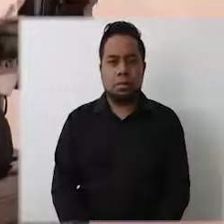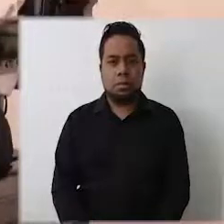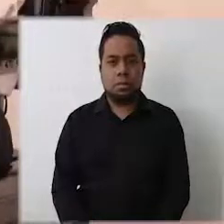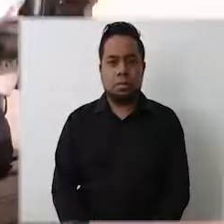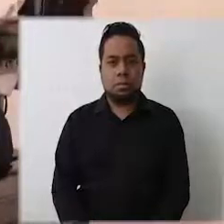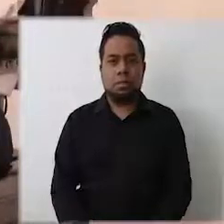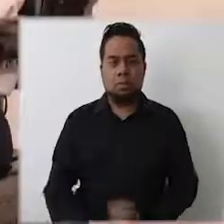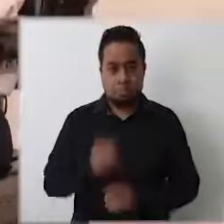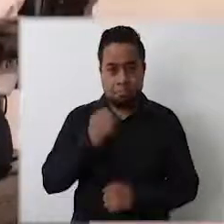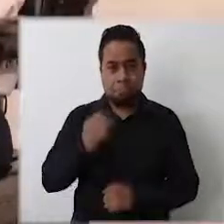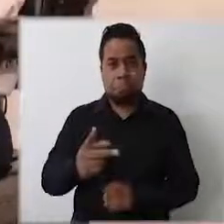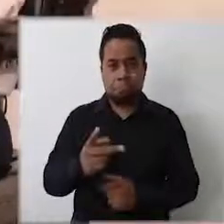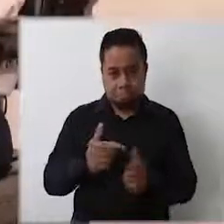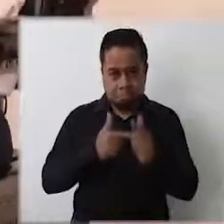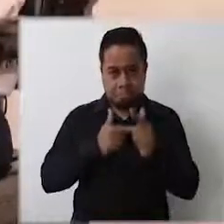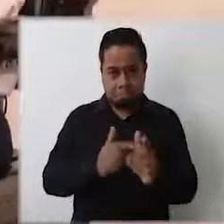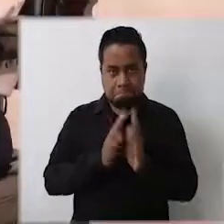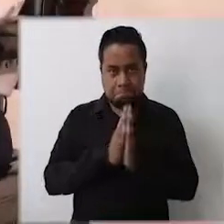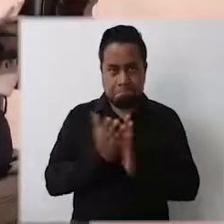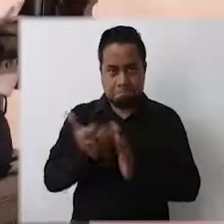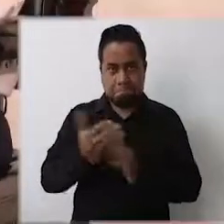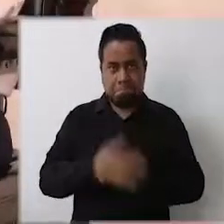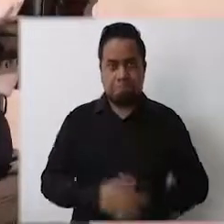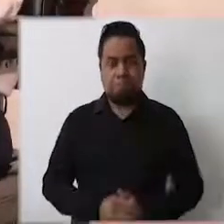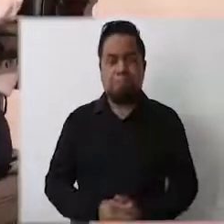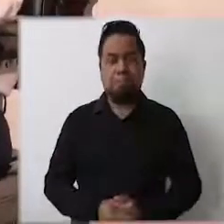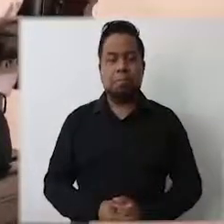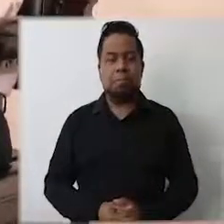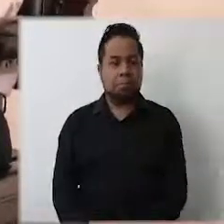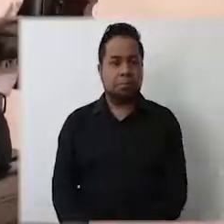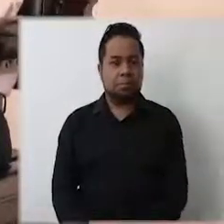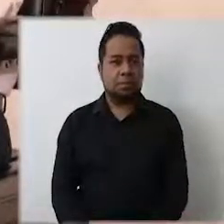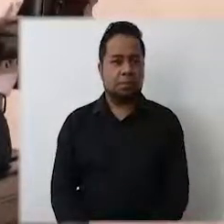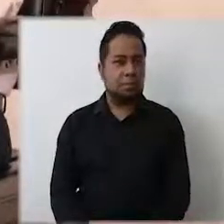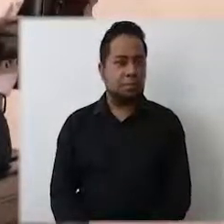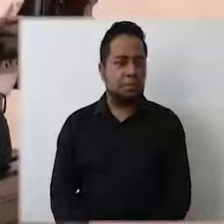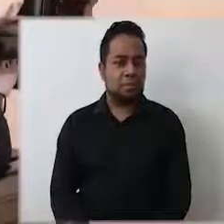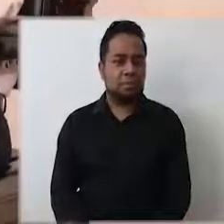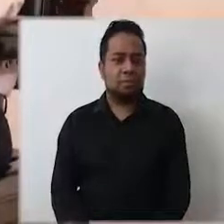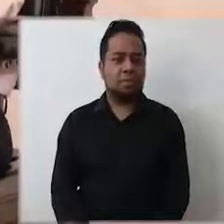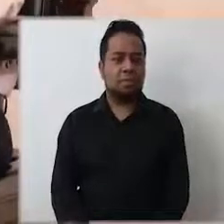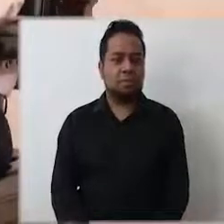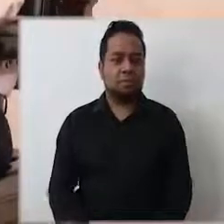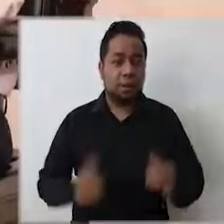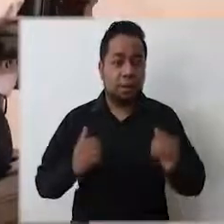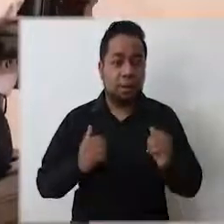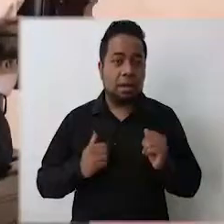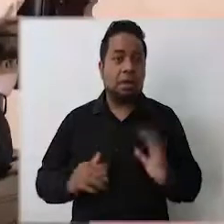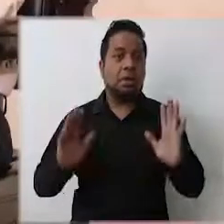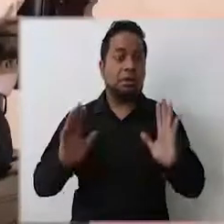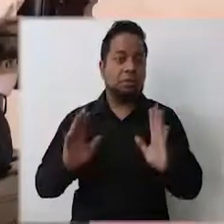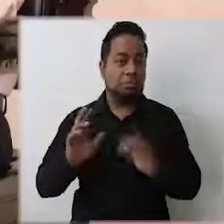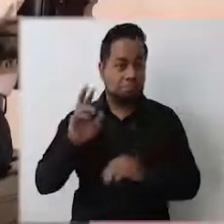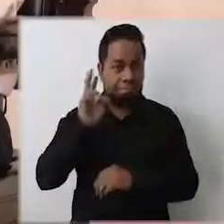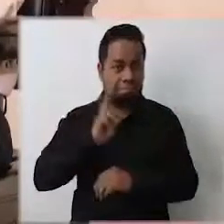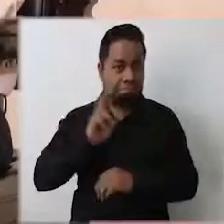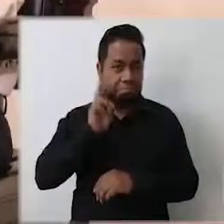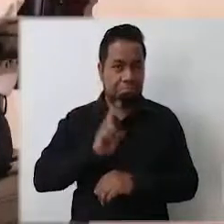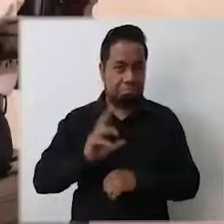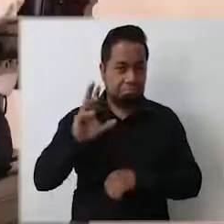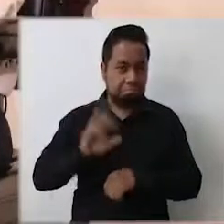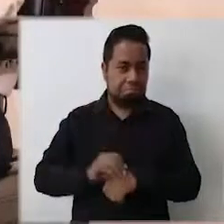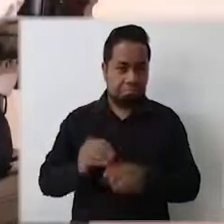bien es cierto, este ayuntamiento está tratando de normar, regularizar el tema de